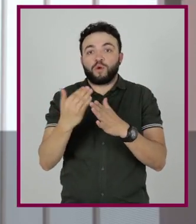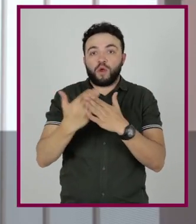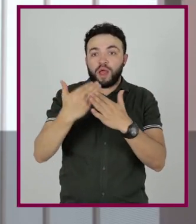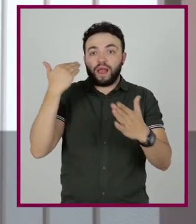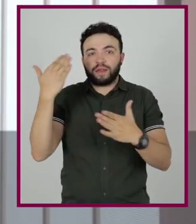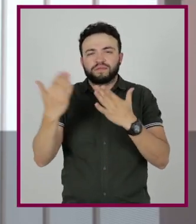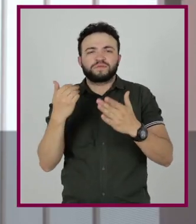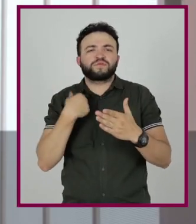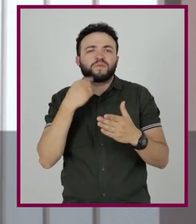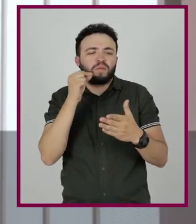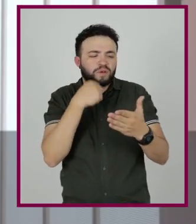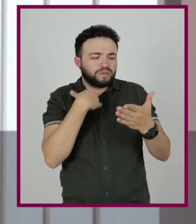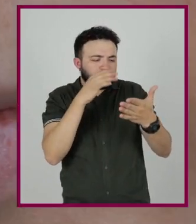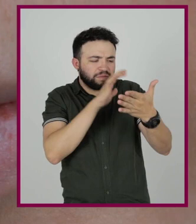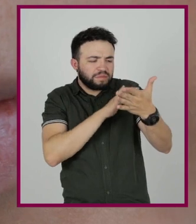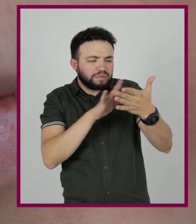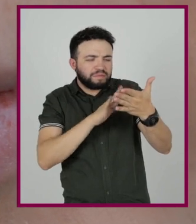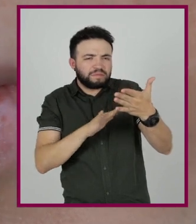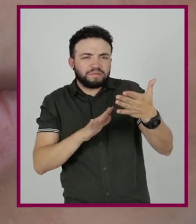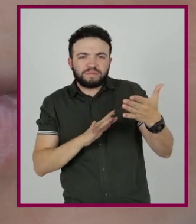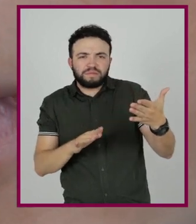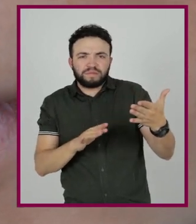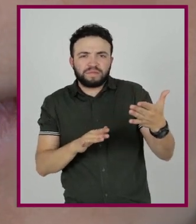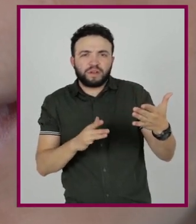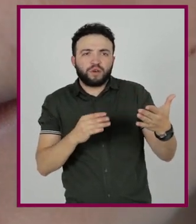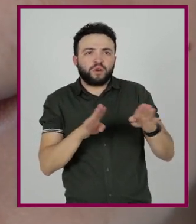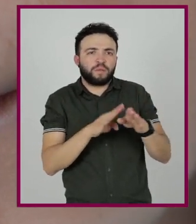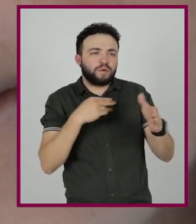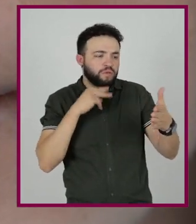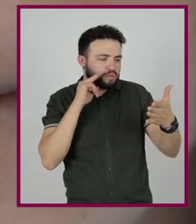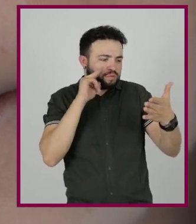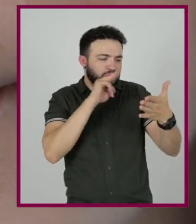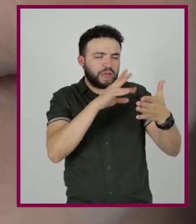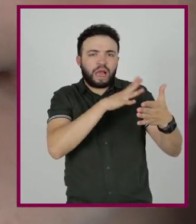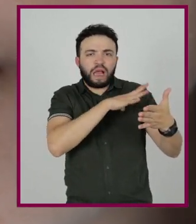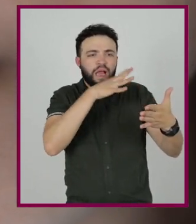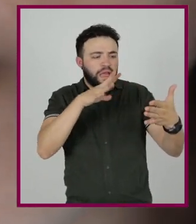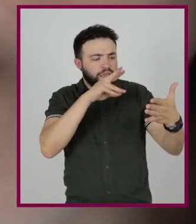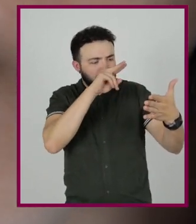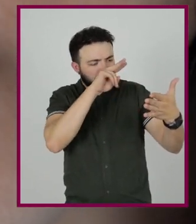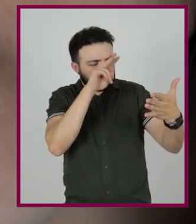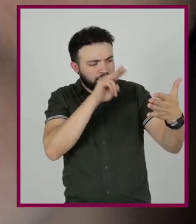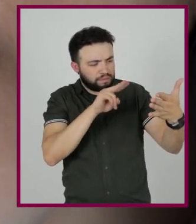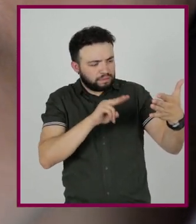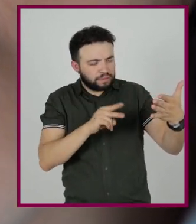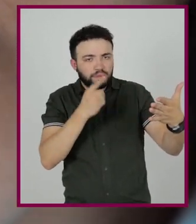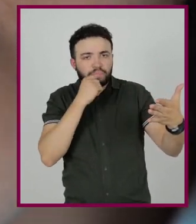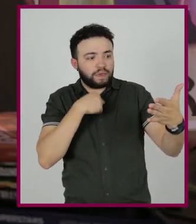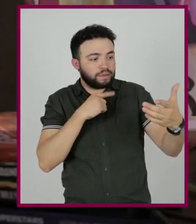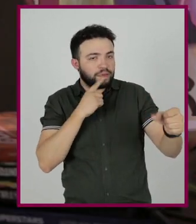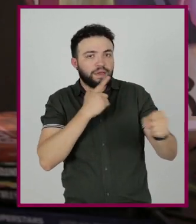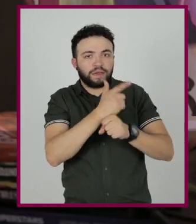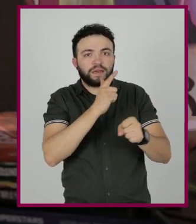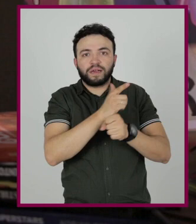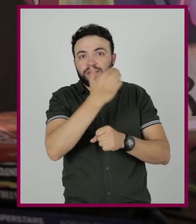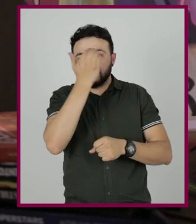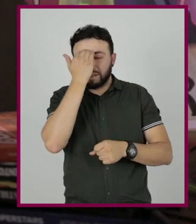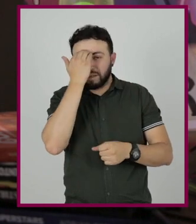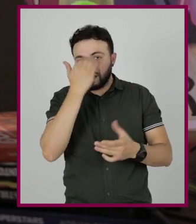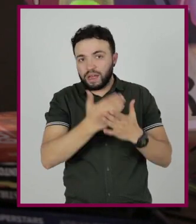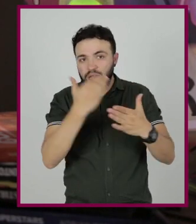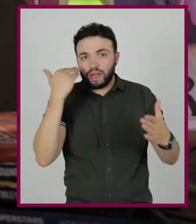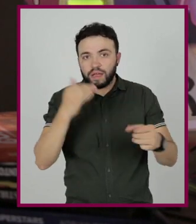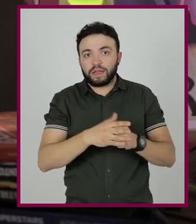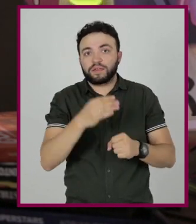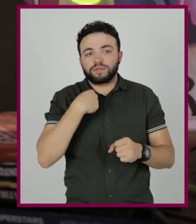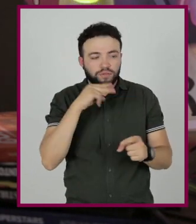vamos a echarle un ojito al contenido. Eso quiere decir que vamos a darle un vistazo general al contenido para identificar los conocimientos previos